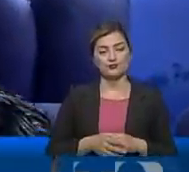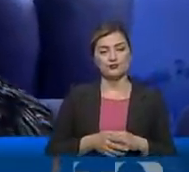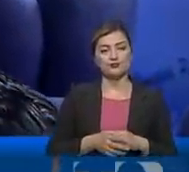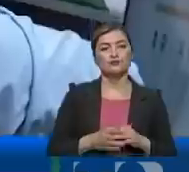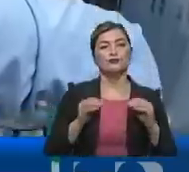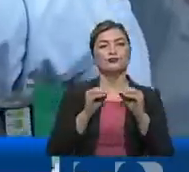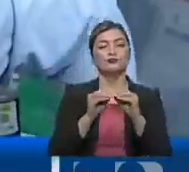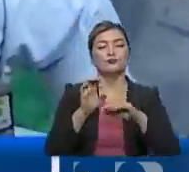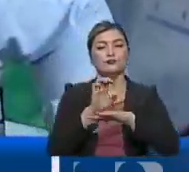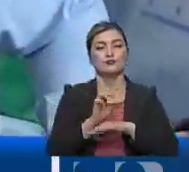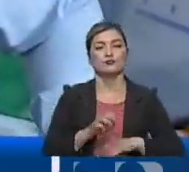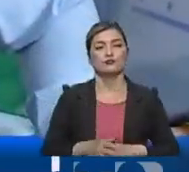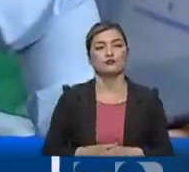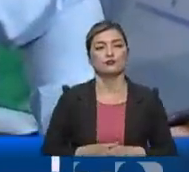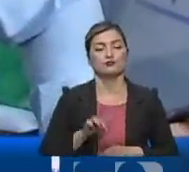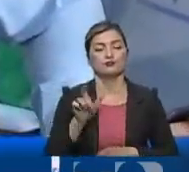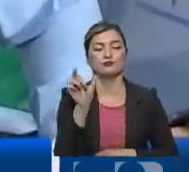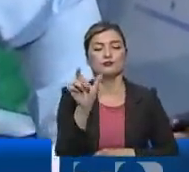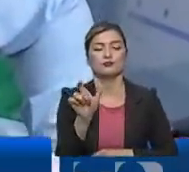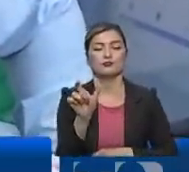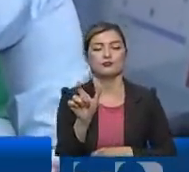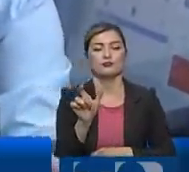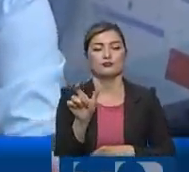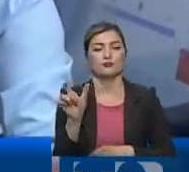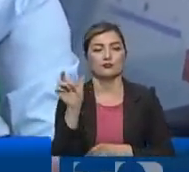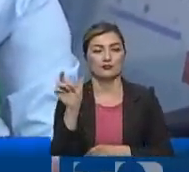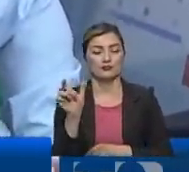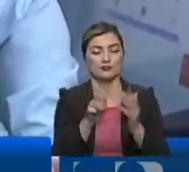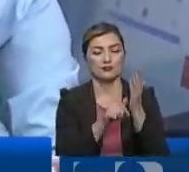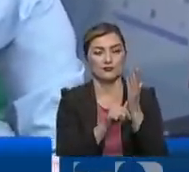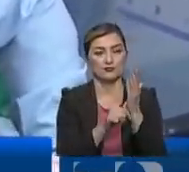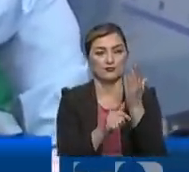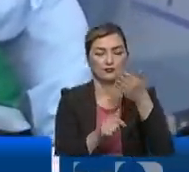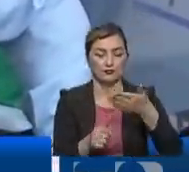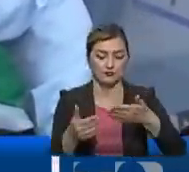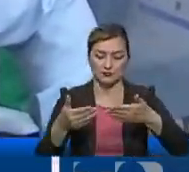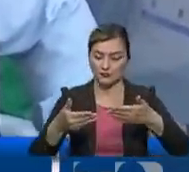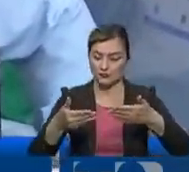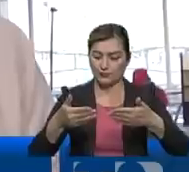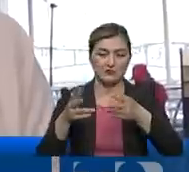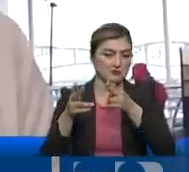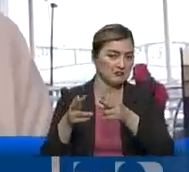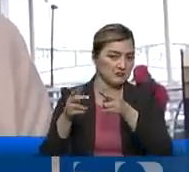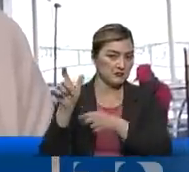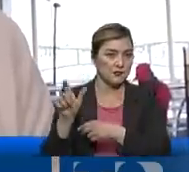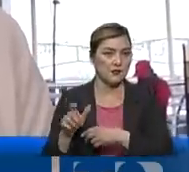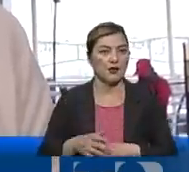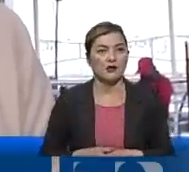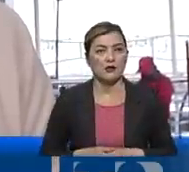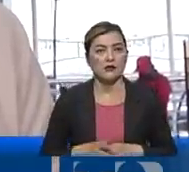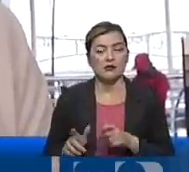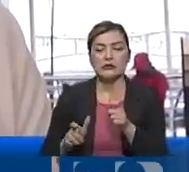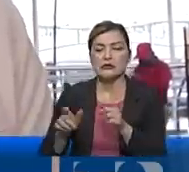en el país. Tienen que presentar el carnet y la cédula para poder verificar si es que es la misma persona. ¿Cuál es la sanción para